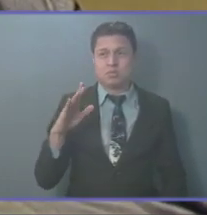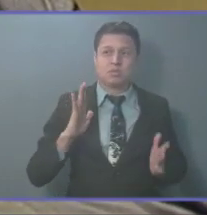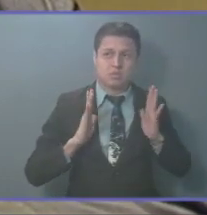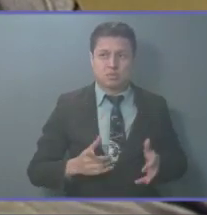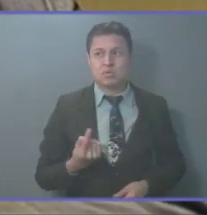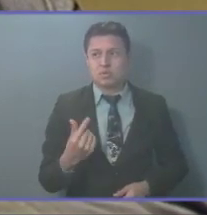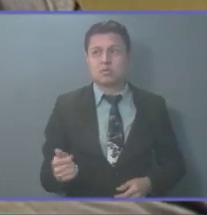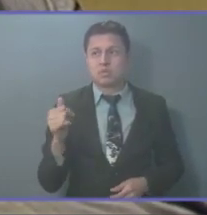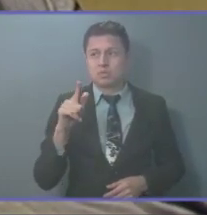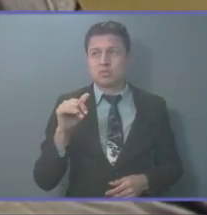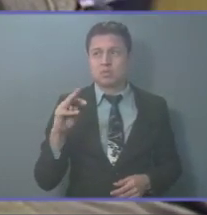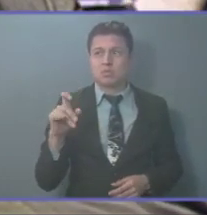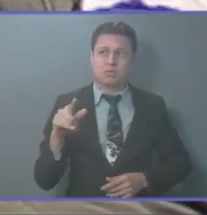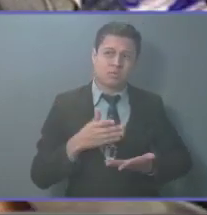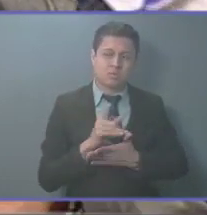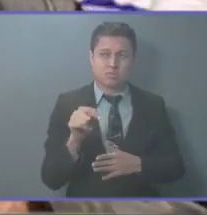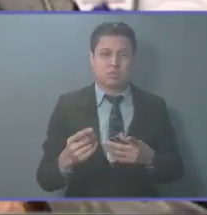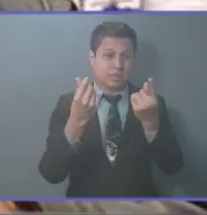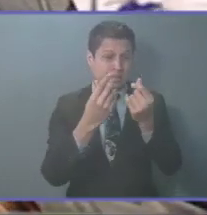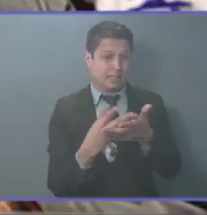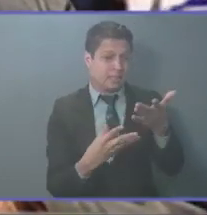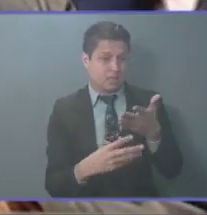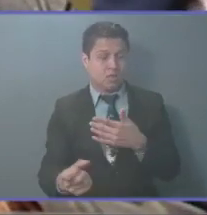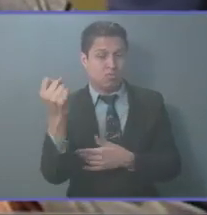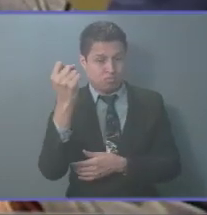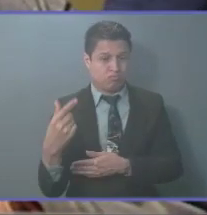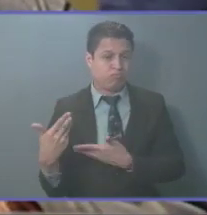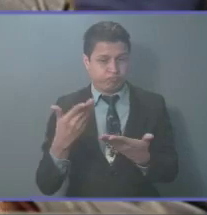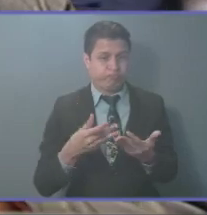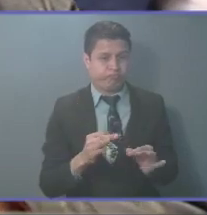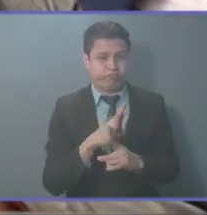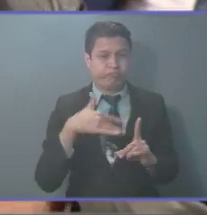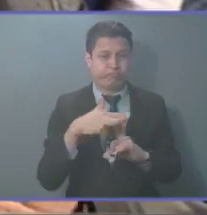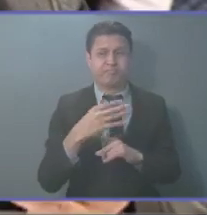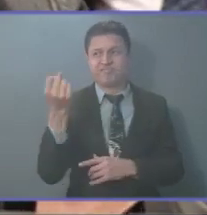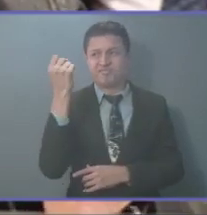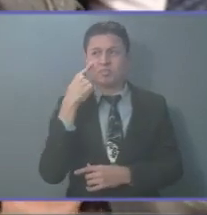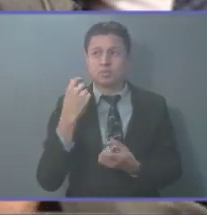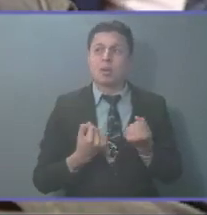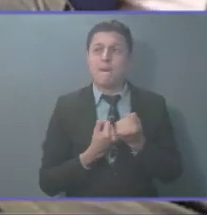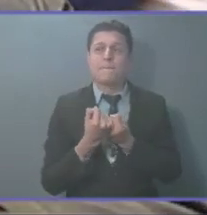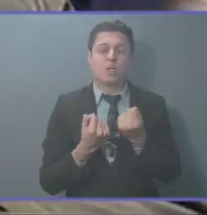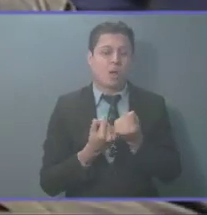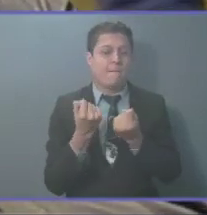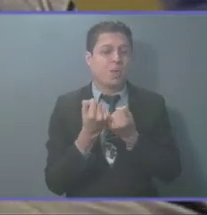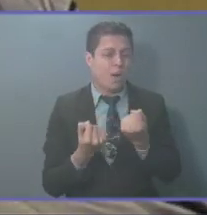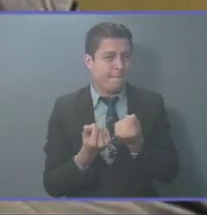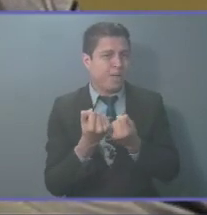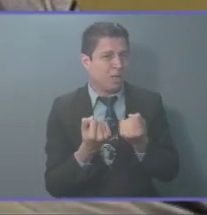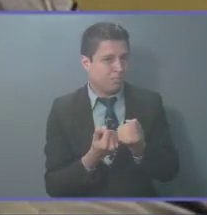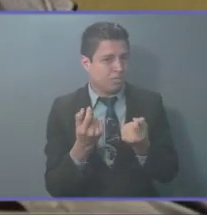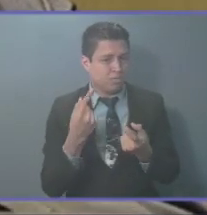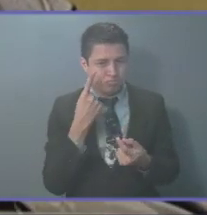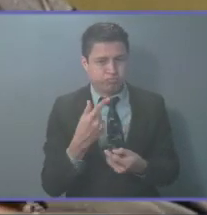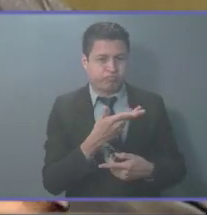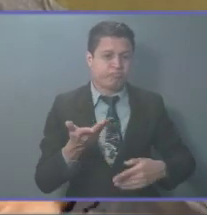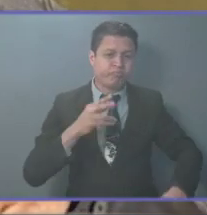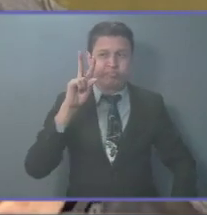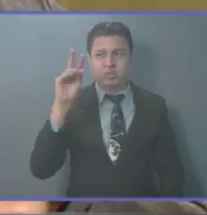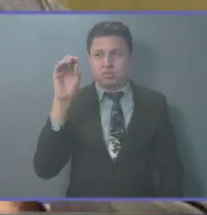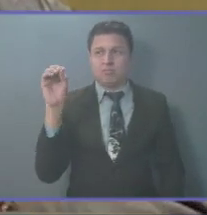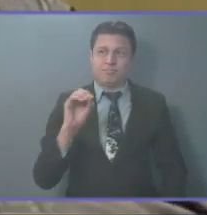alemán por este dinero otorgado en condiciones sumamente ventajosas, con un interés del